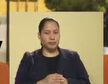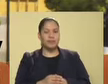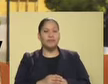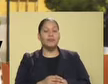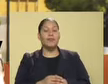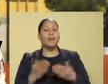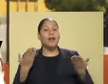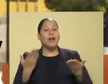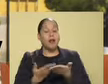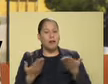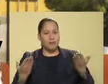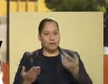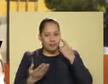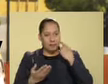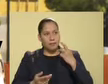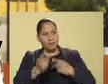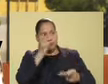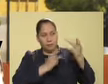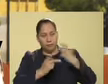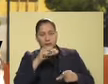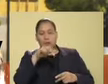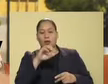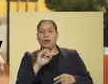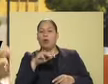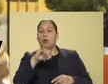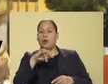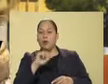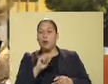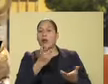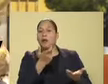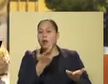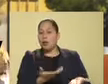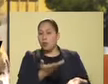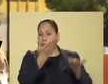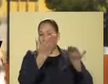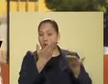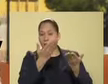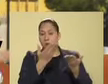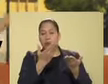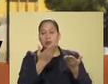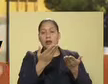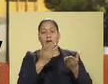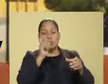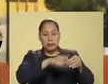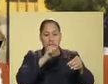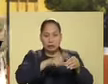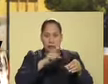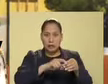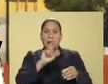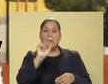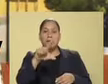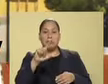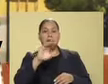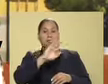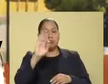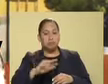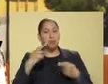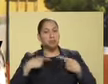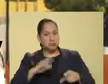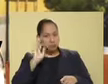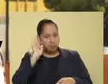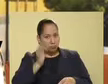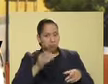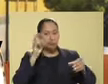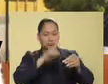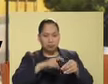nómina. Ahora, los créditos de nómina aumentaron en los 3 últimos años un 27%. O sea, la gente